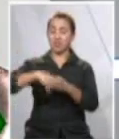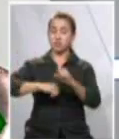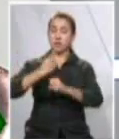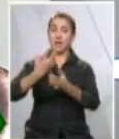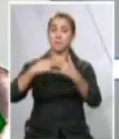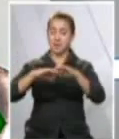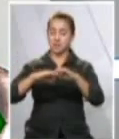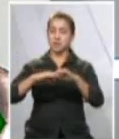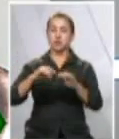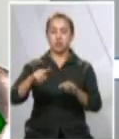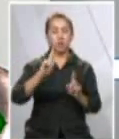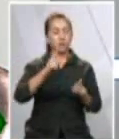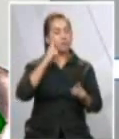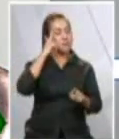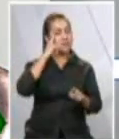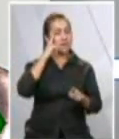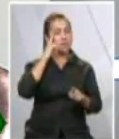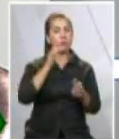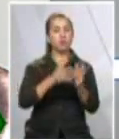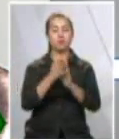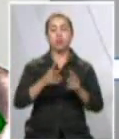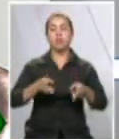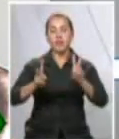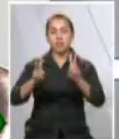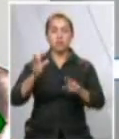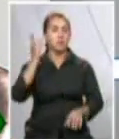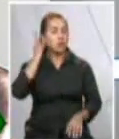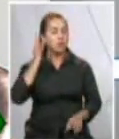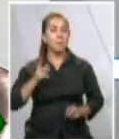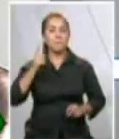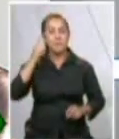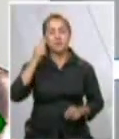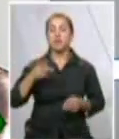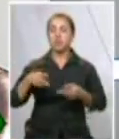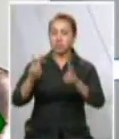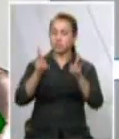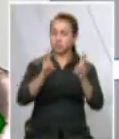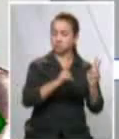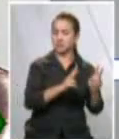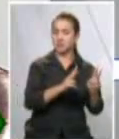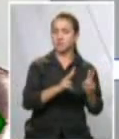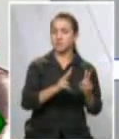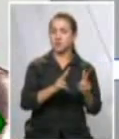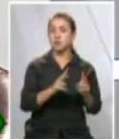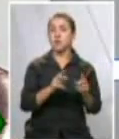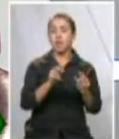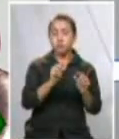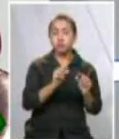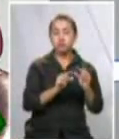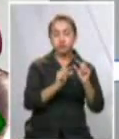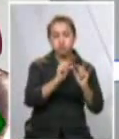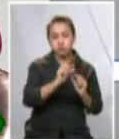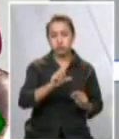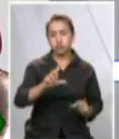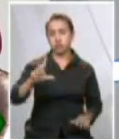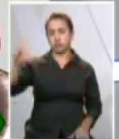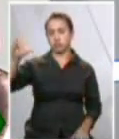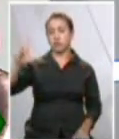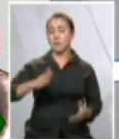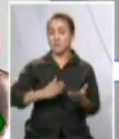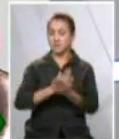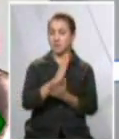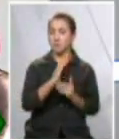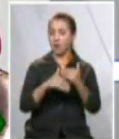mayor. Progresivo, ¿no? Uno piensa en los derechos de las mujeres, piensa en los derechos... Entonces, es progresivo y estamos avanzando.